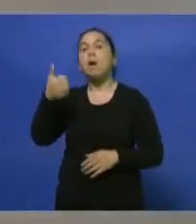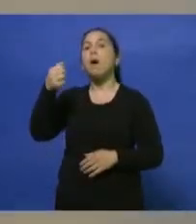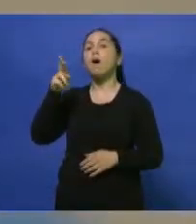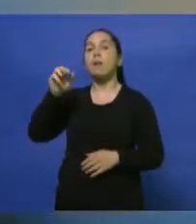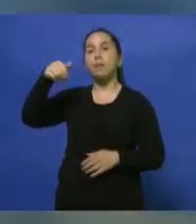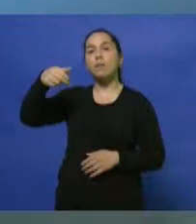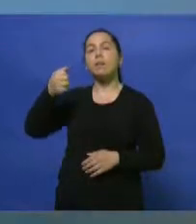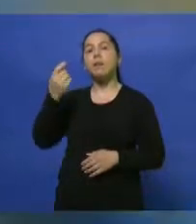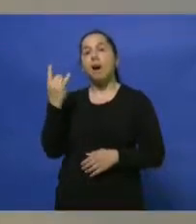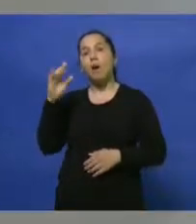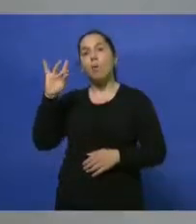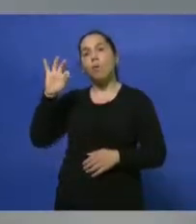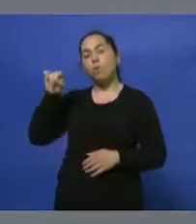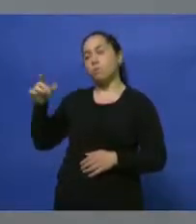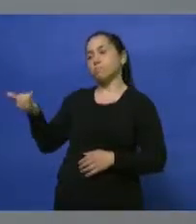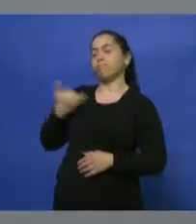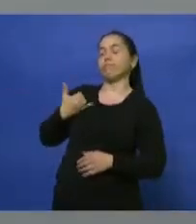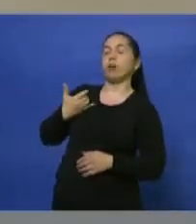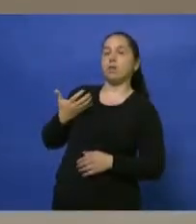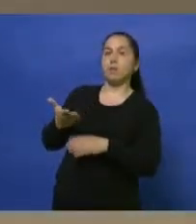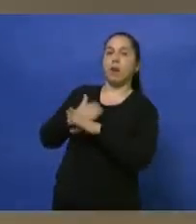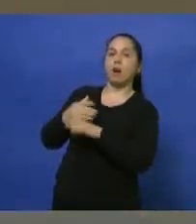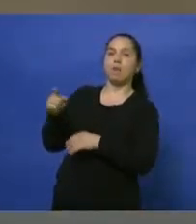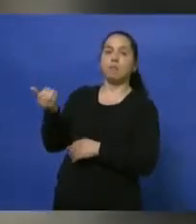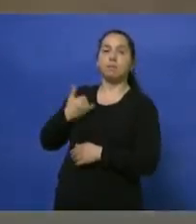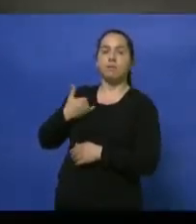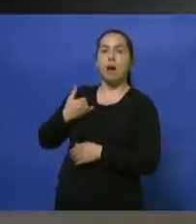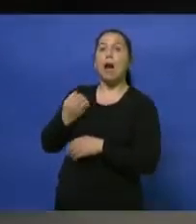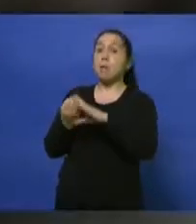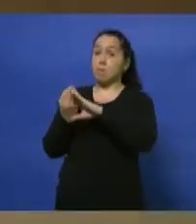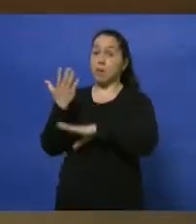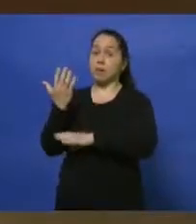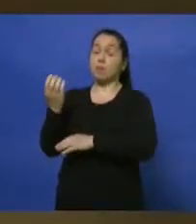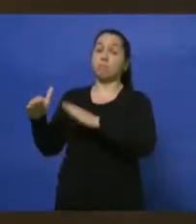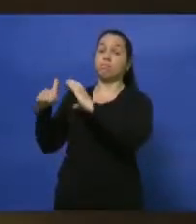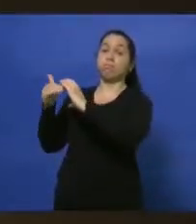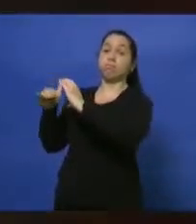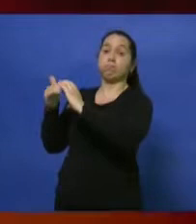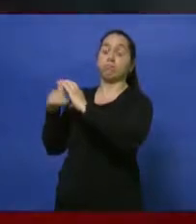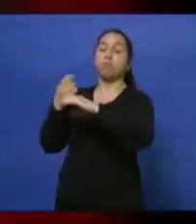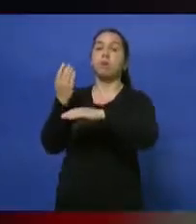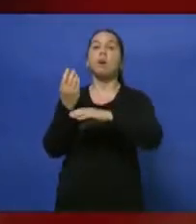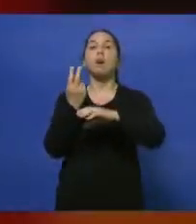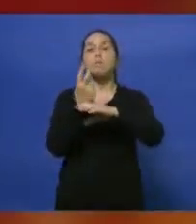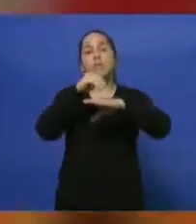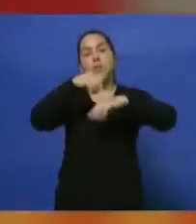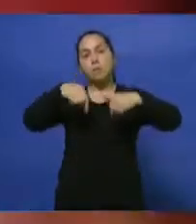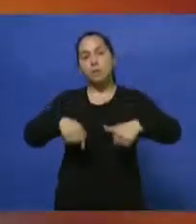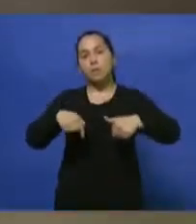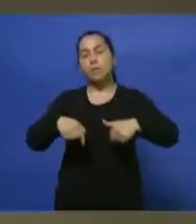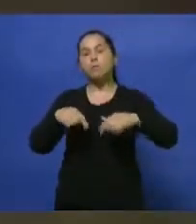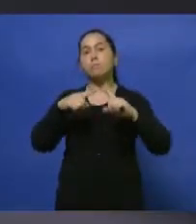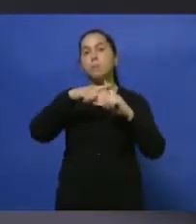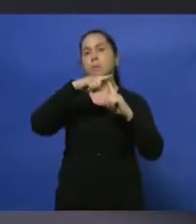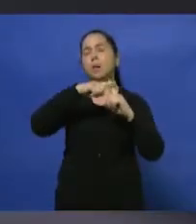venía marcando pronunciadamente en las horas de la mañana. En Villa María la máxima, decíamos, fue por arriba de los